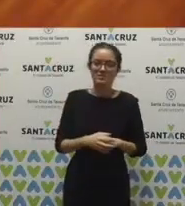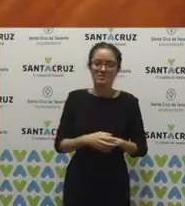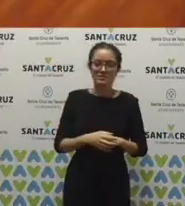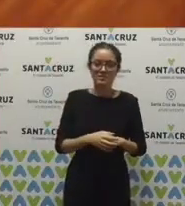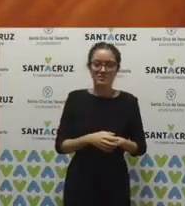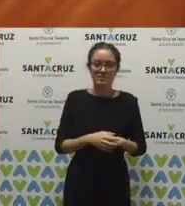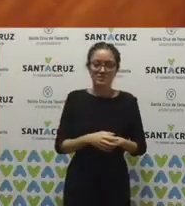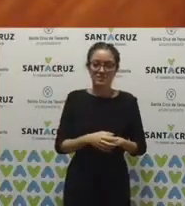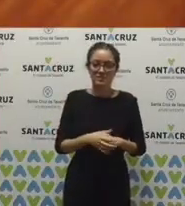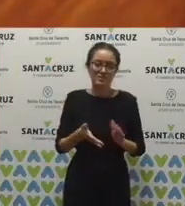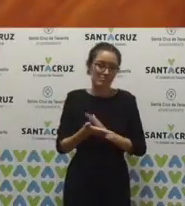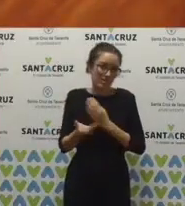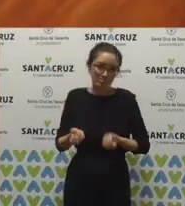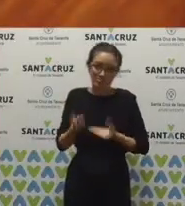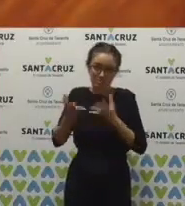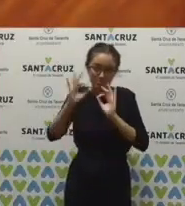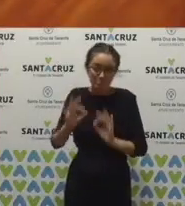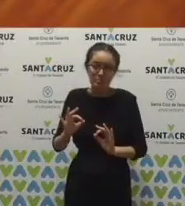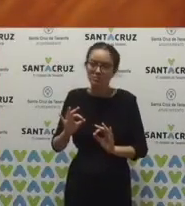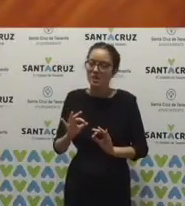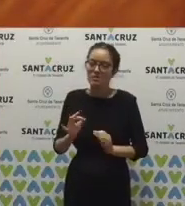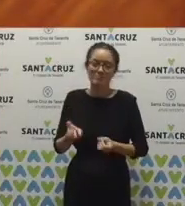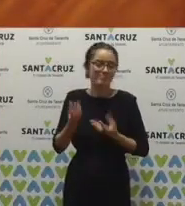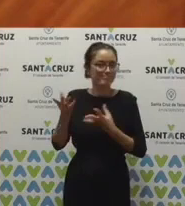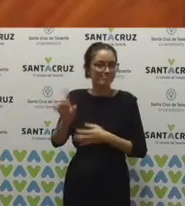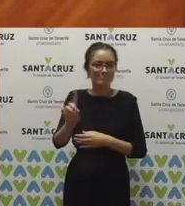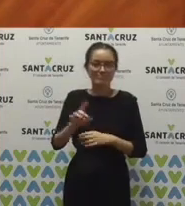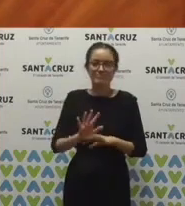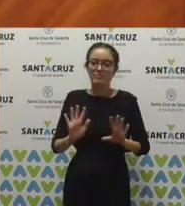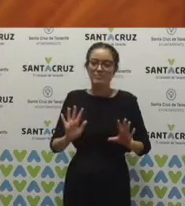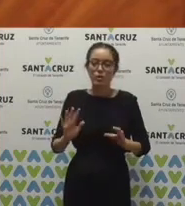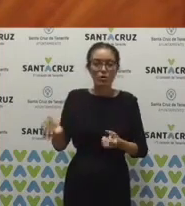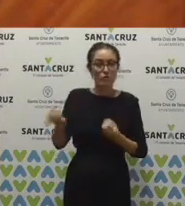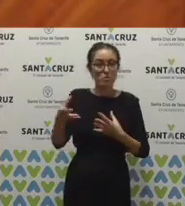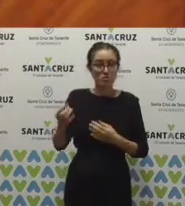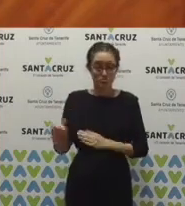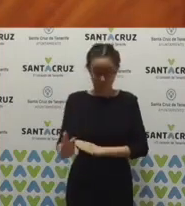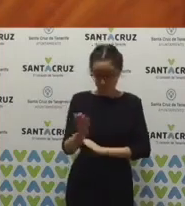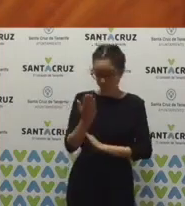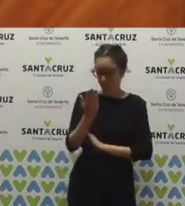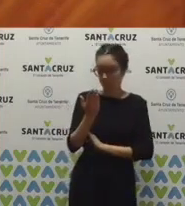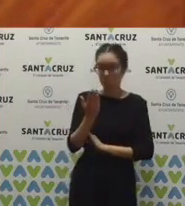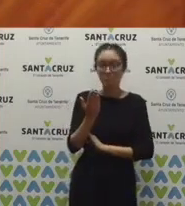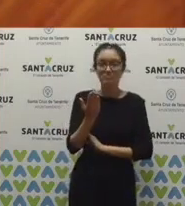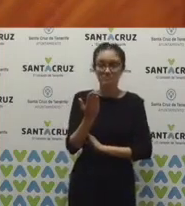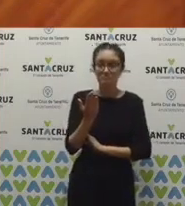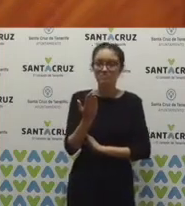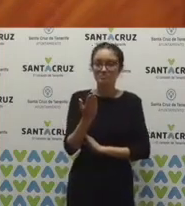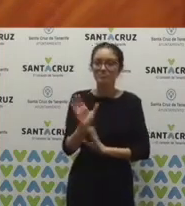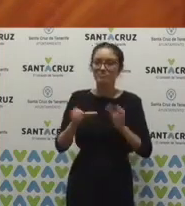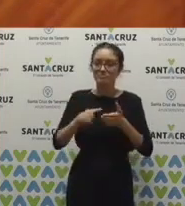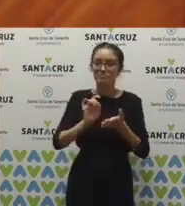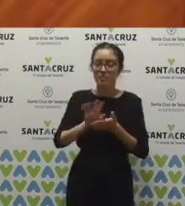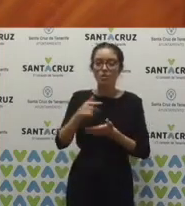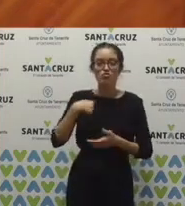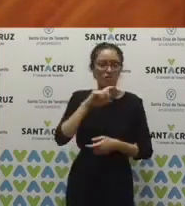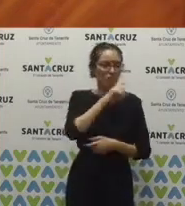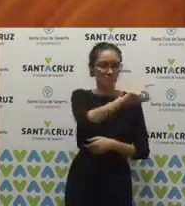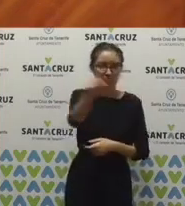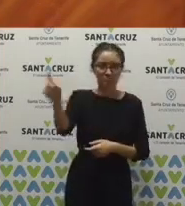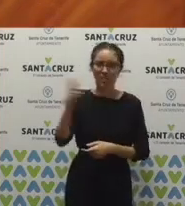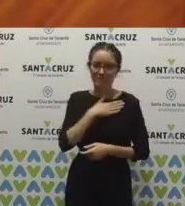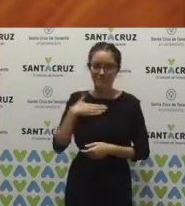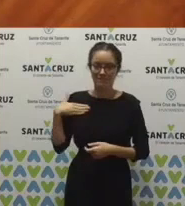no le contaron exactamente eso pero es la información que acabo de recibir a la misma y quería ponerlo en conocimiento de este